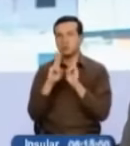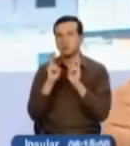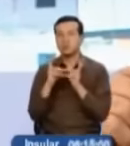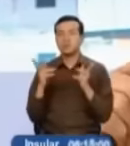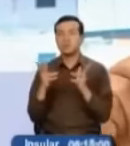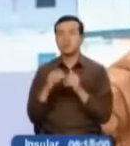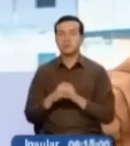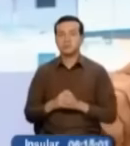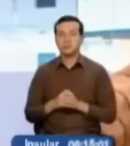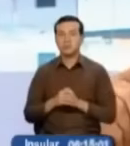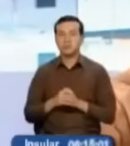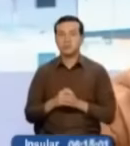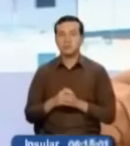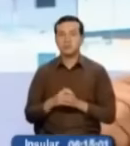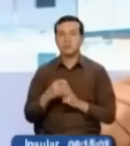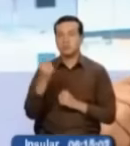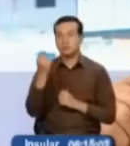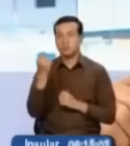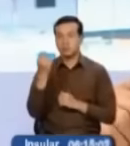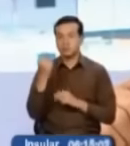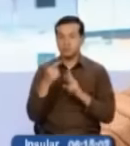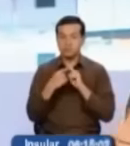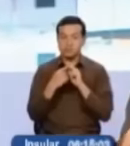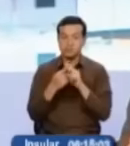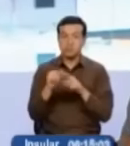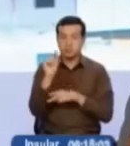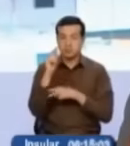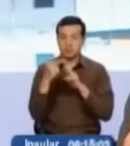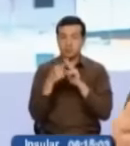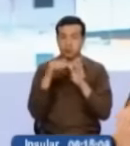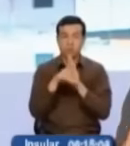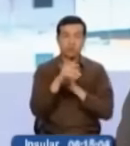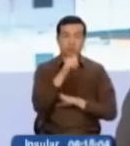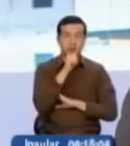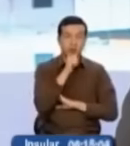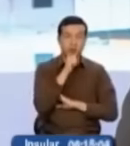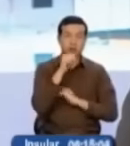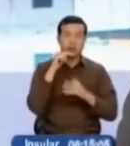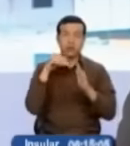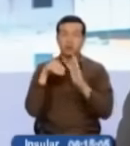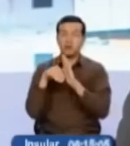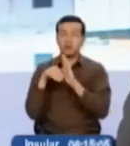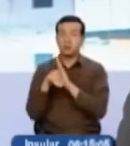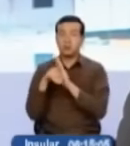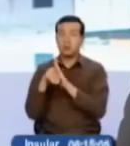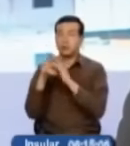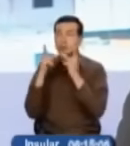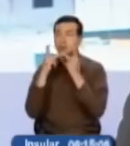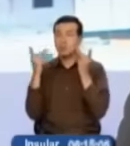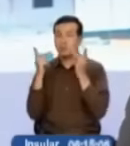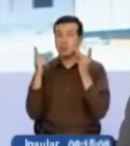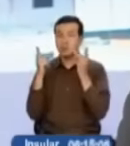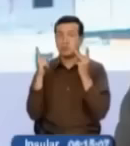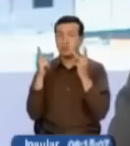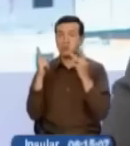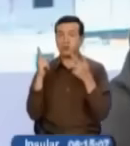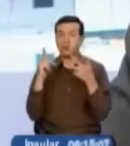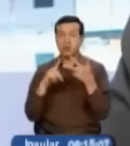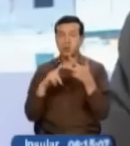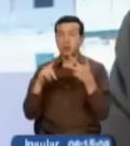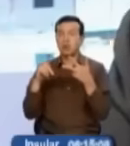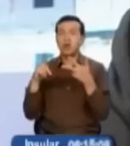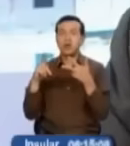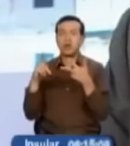el saldo de microcrédito entre los bancos privados y los bancos públicos y el sector financiero